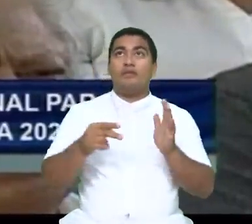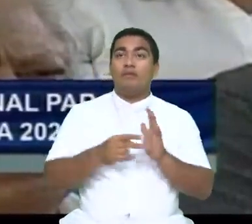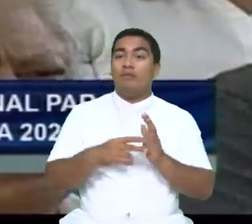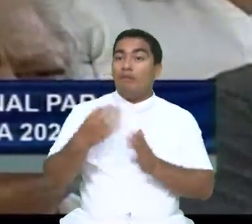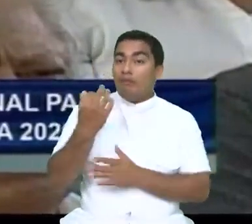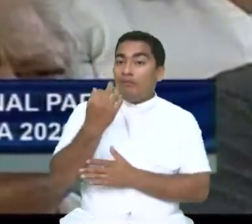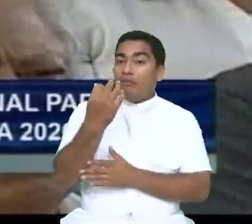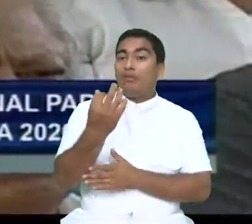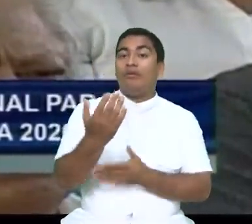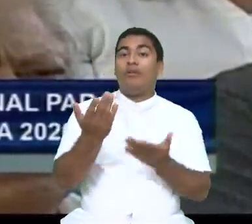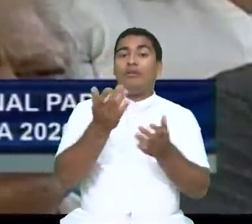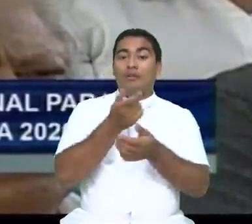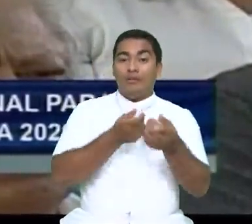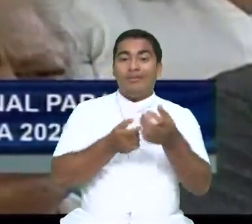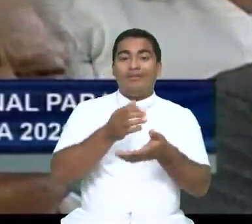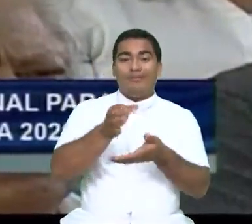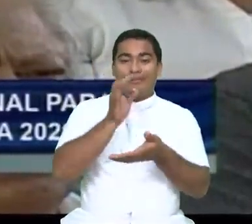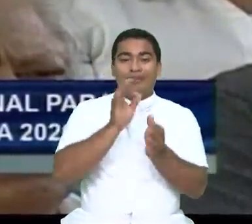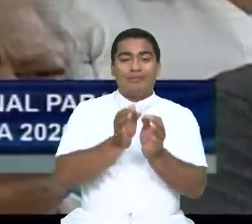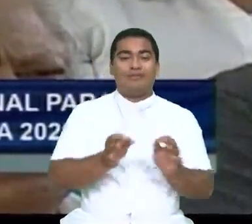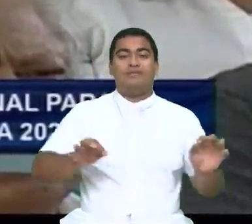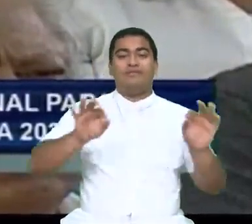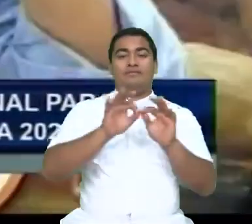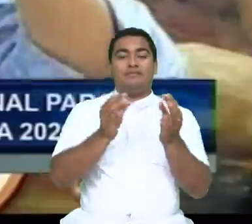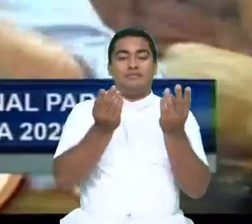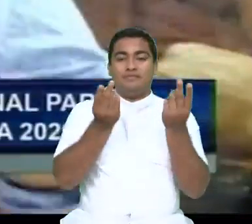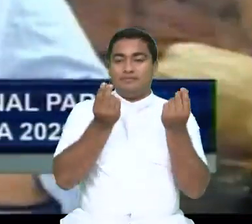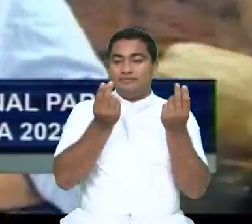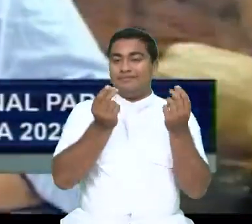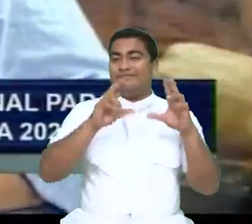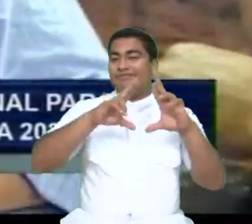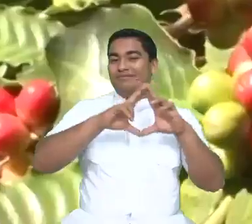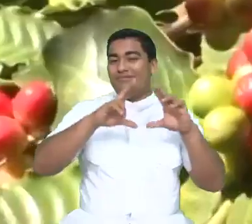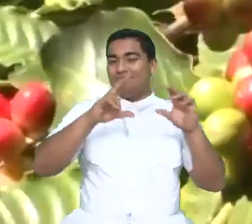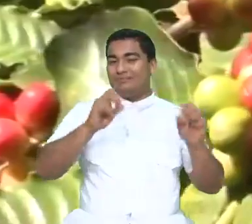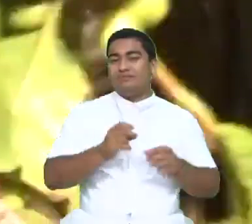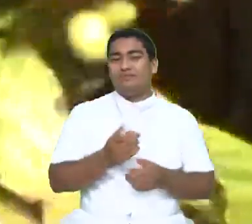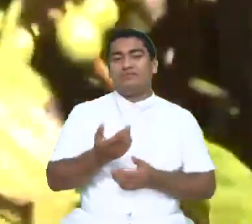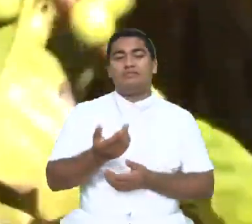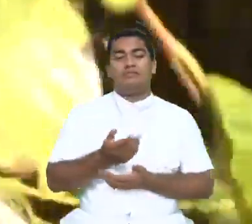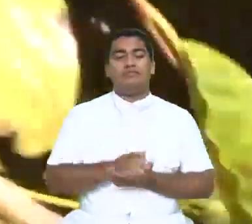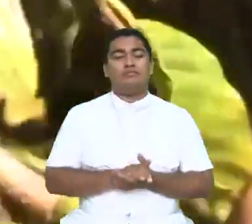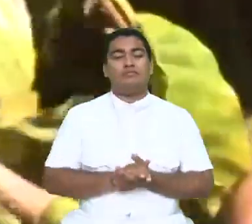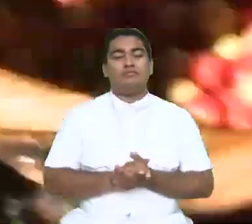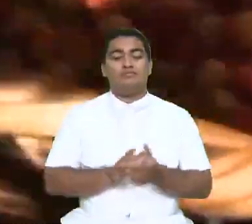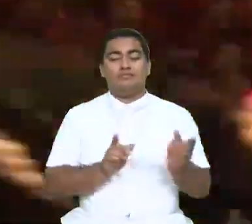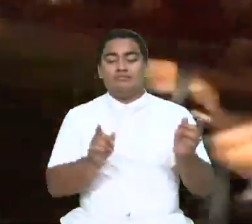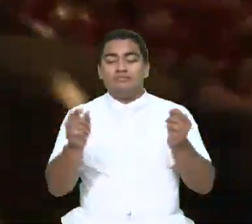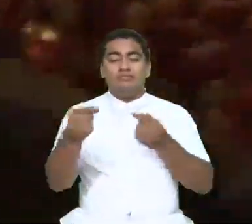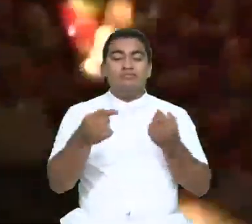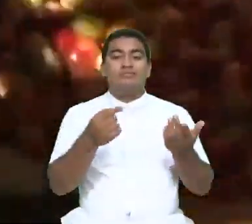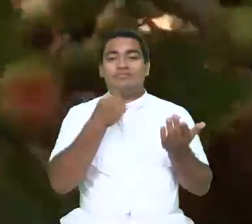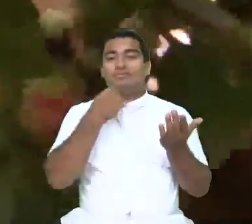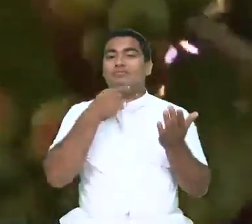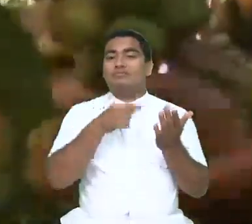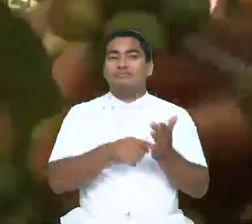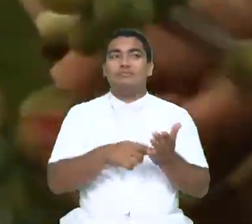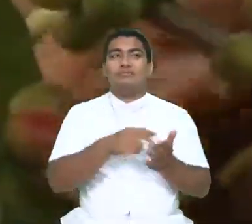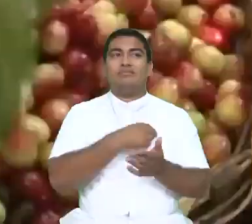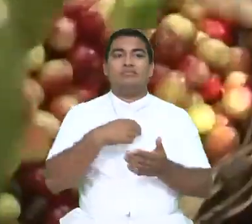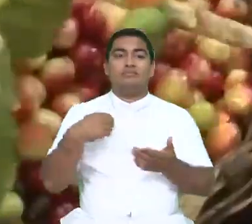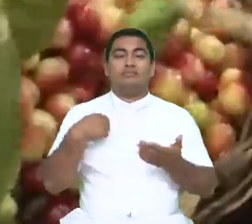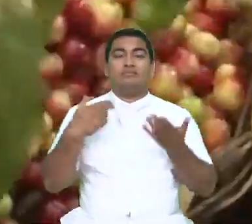tan importante para nuestra economía como es el café. La estrategia también contempla el desarrollo de